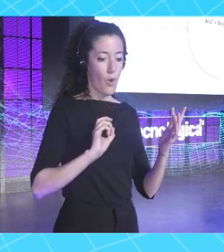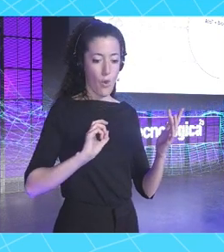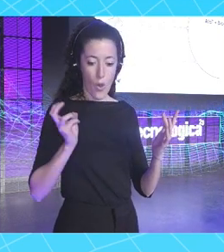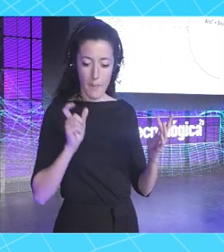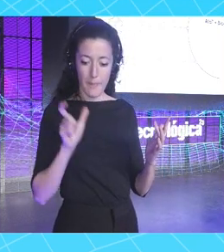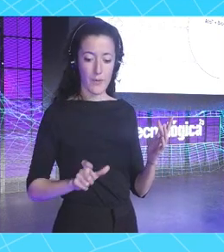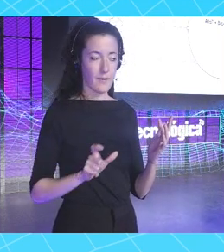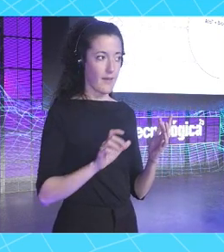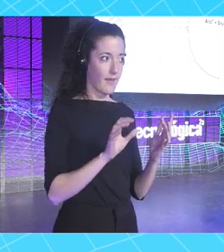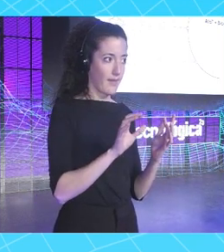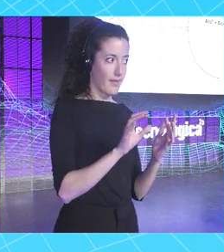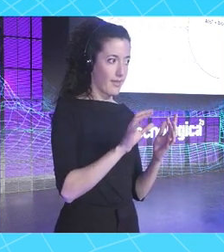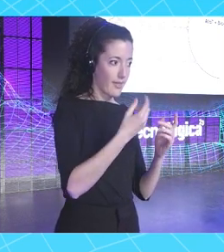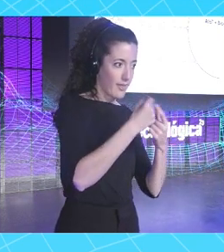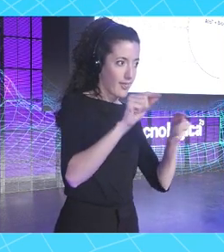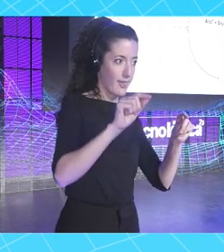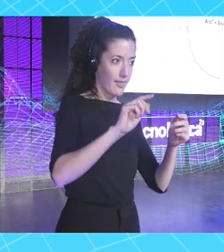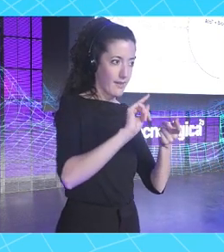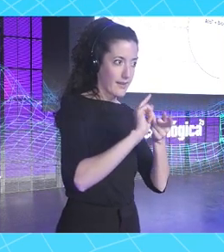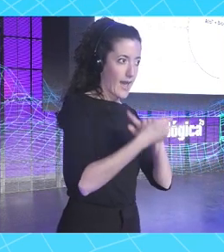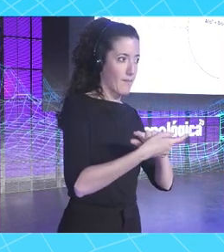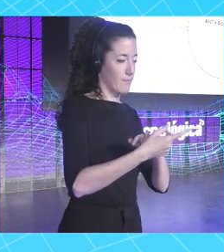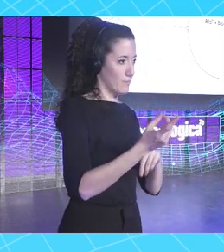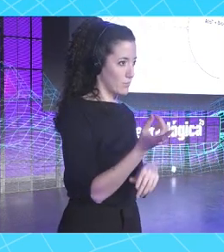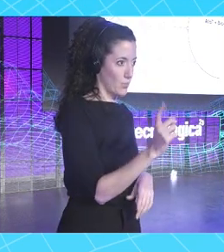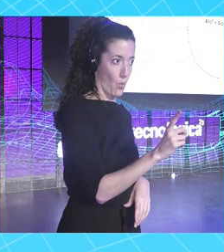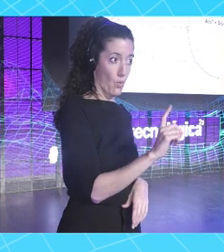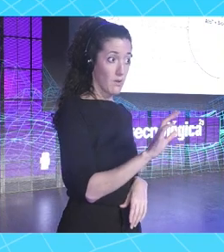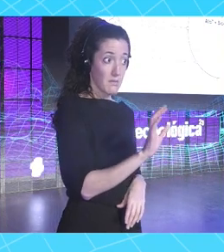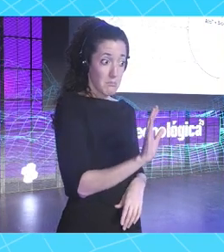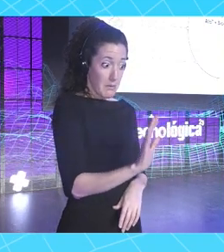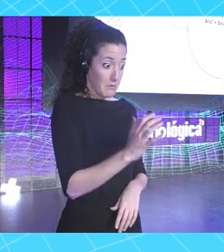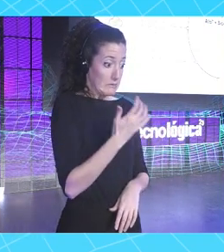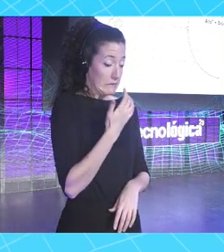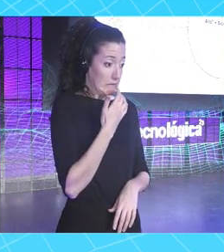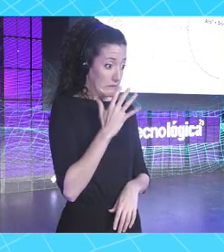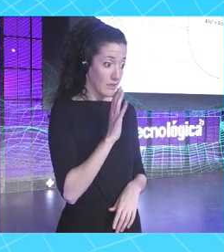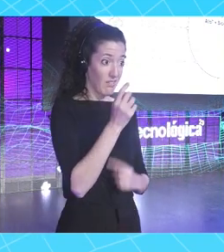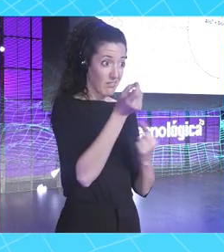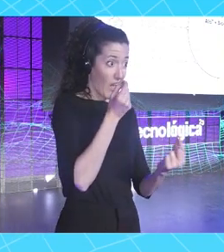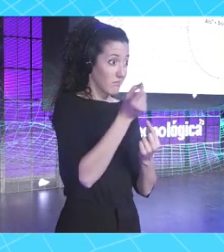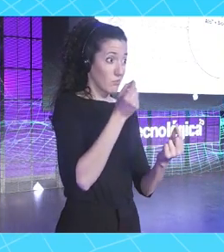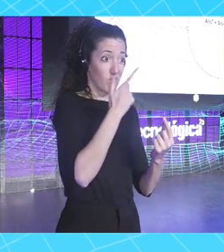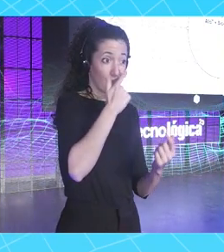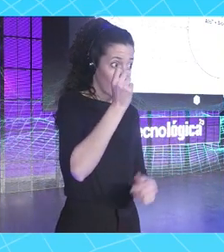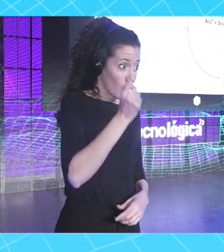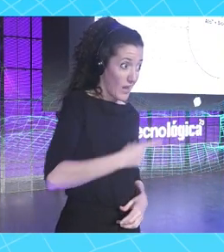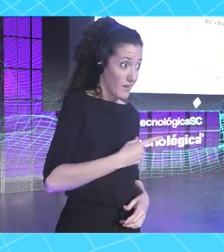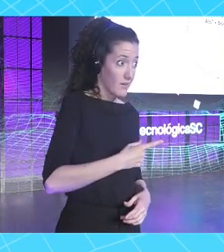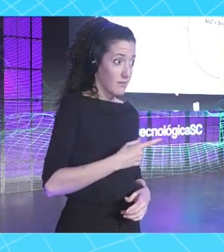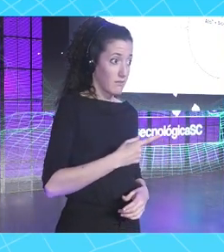generaron eran porquería lo que tenemos en la caja fuerte es por quería perfectamente protegida y certificada Vale